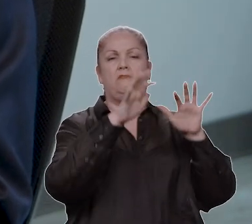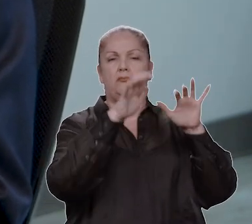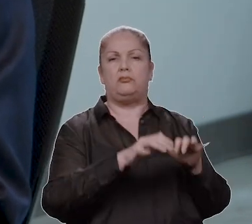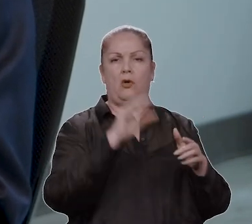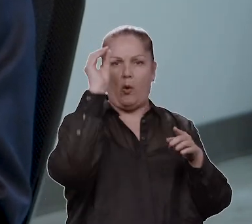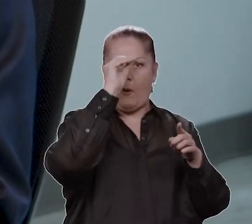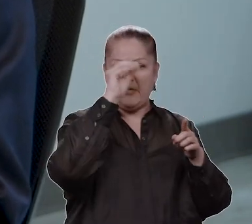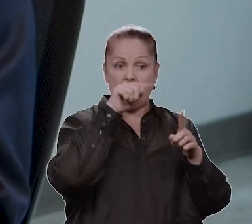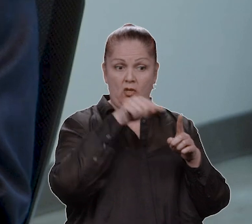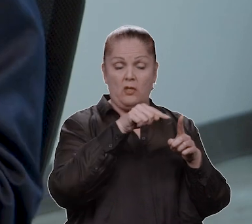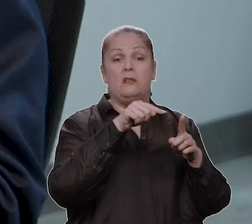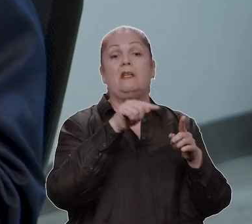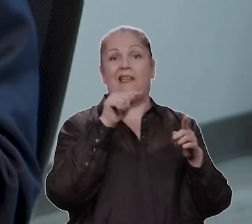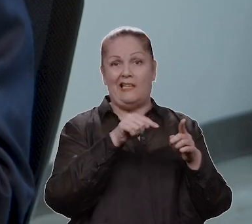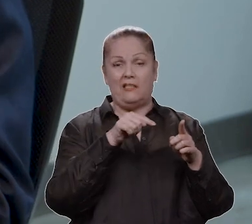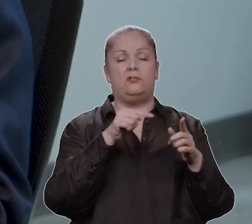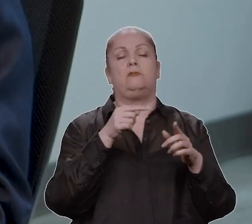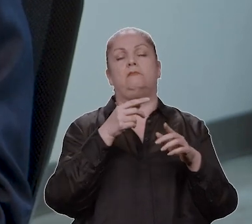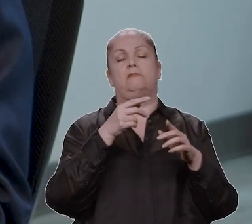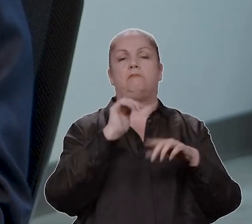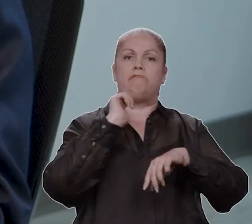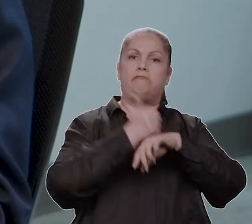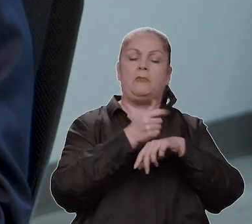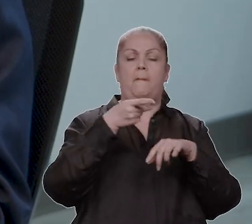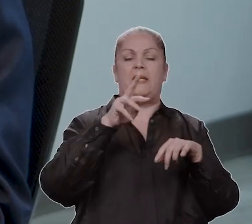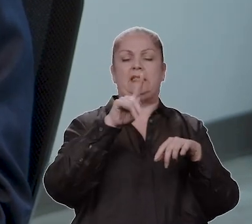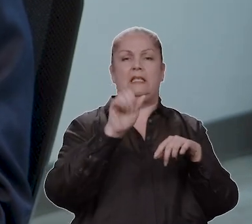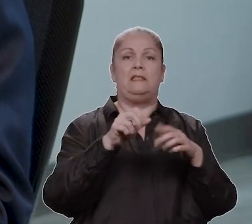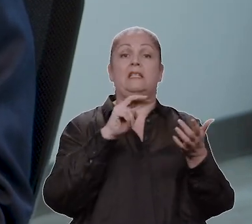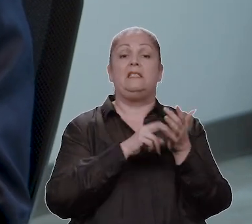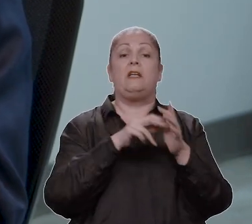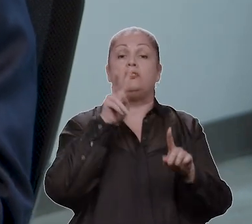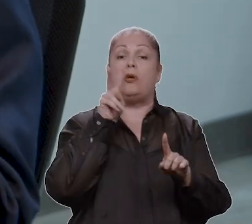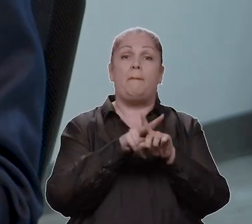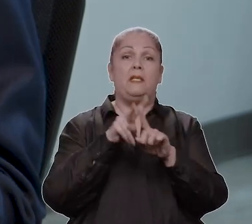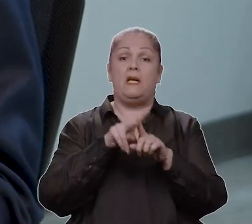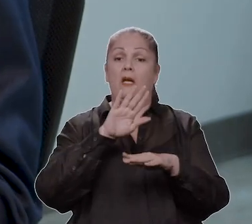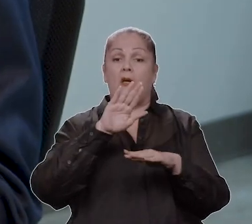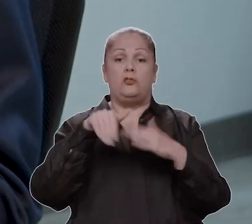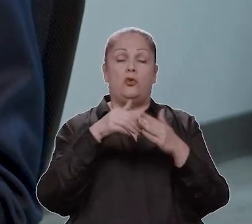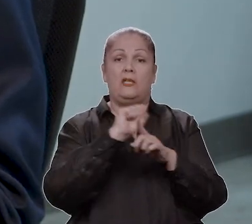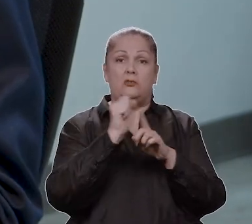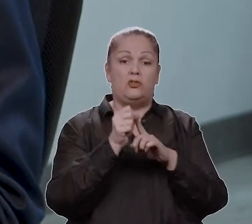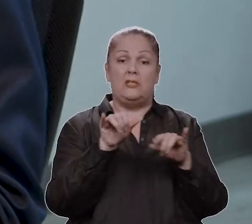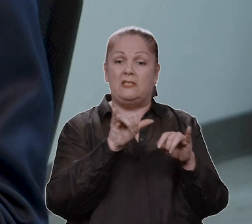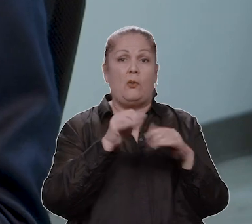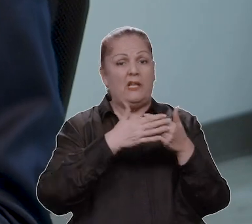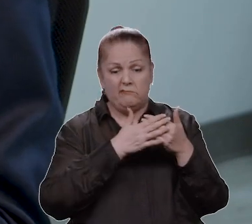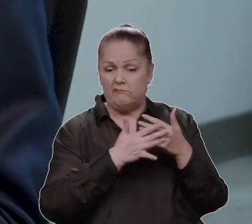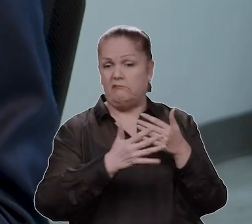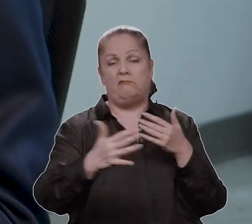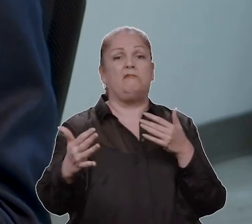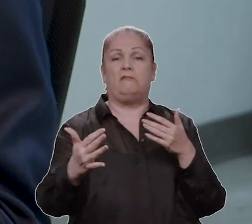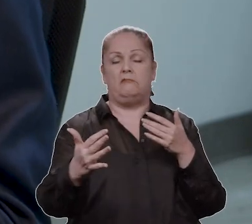opinión va a considerarse como un precedente y va a ser vinculante para todo el ordenamiento y va a ser aplicable a